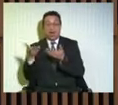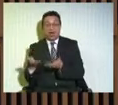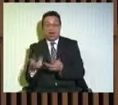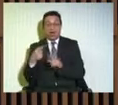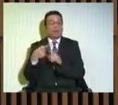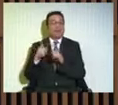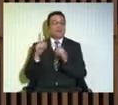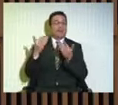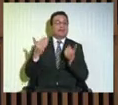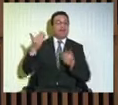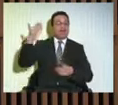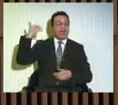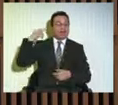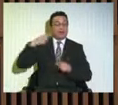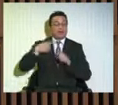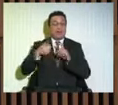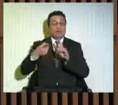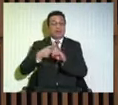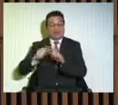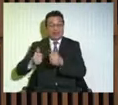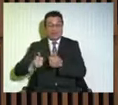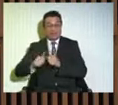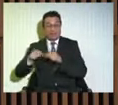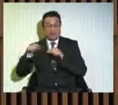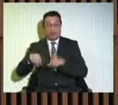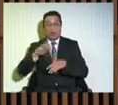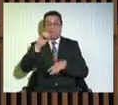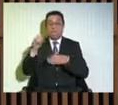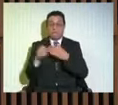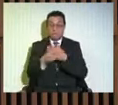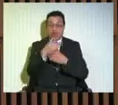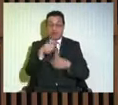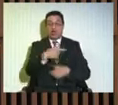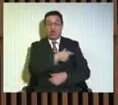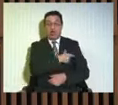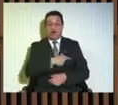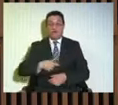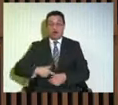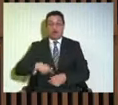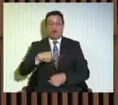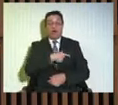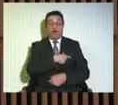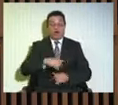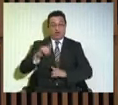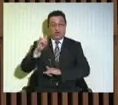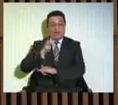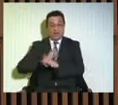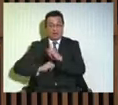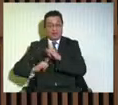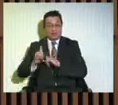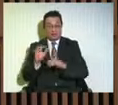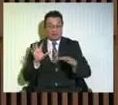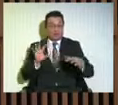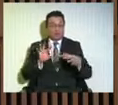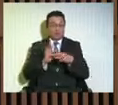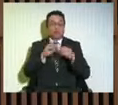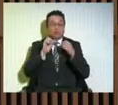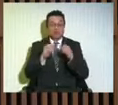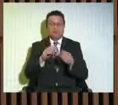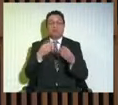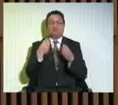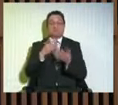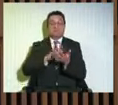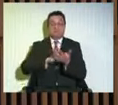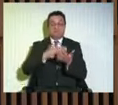de antes, los desafíos que tenemos de ser un gobierno moderno, un gobierno digital, un modelo que satisfaga